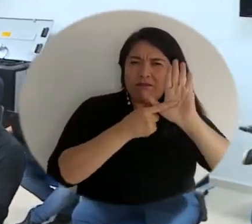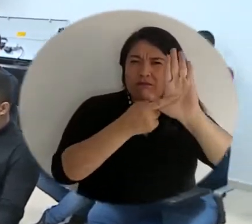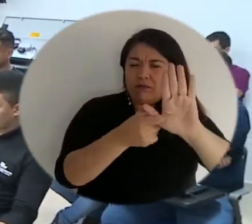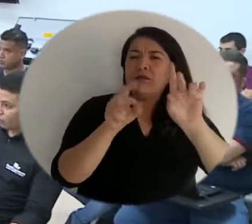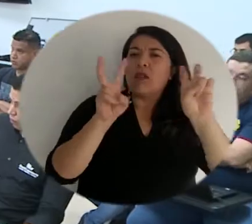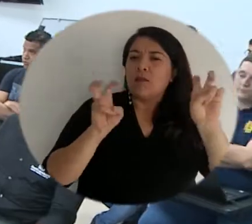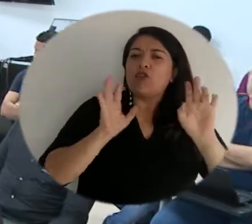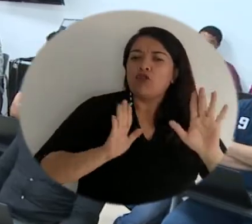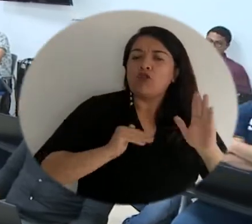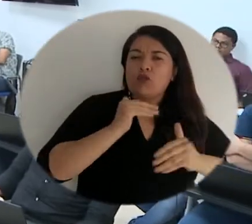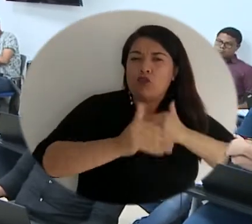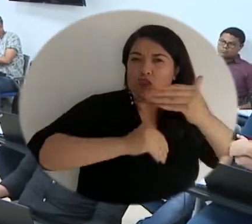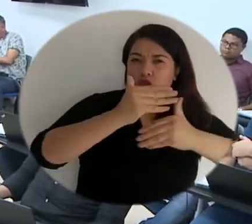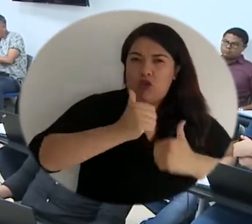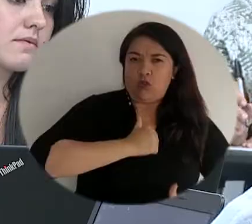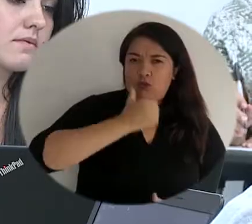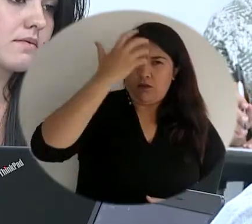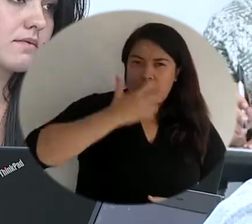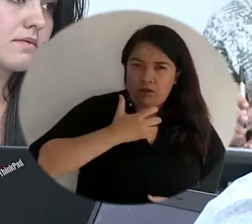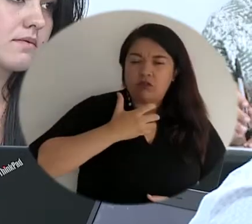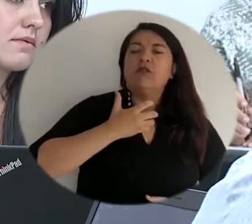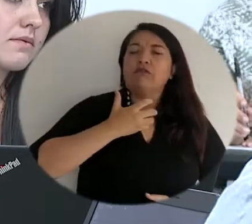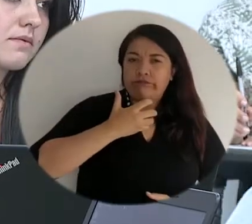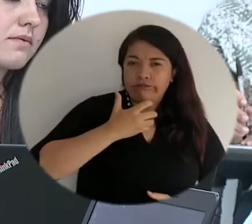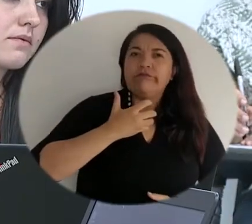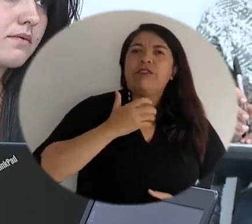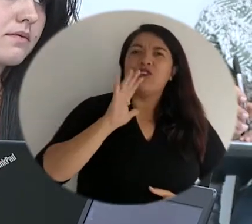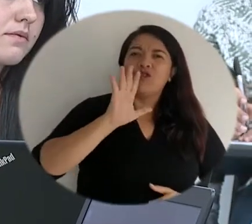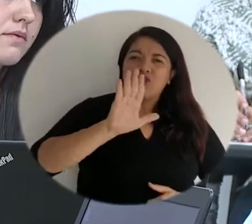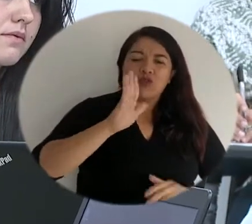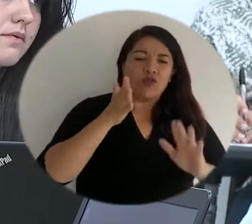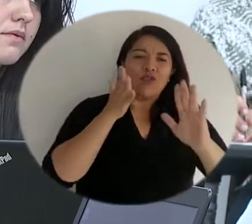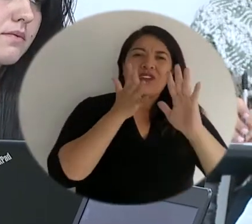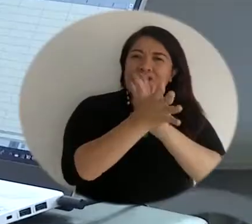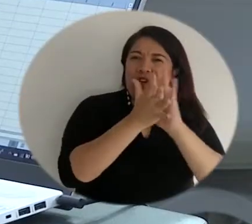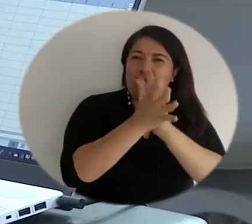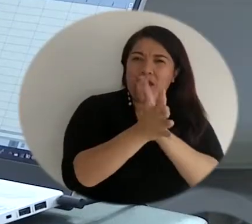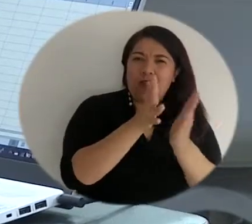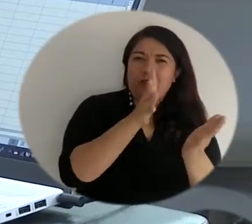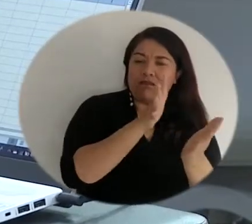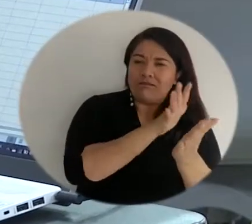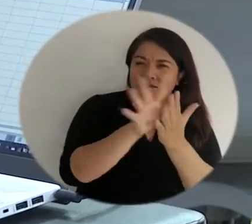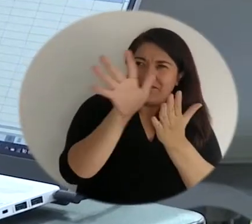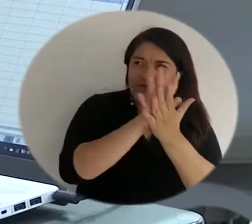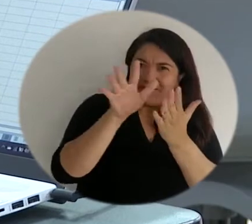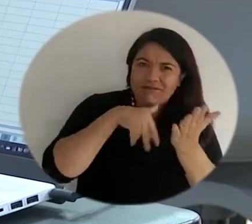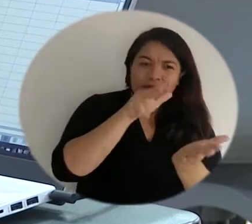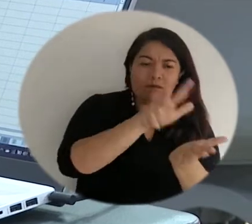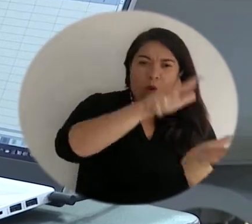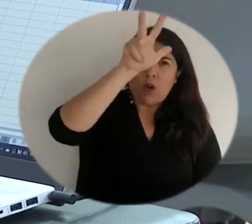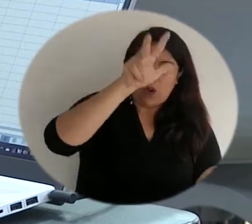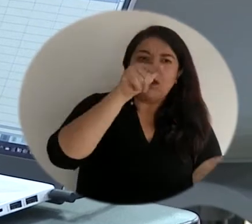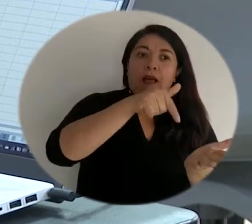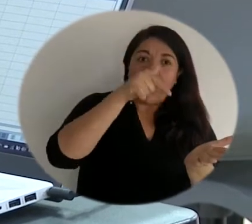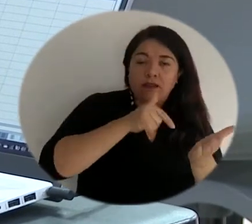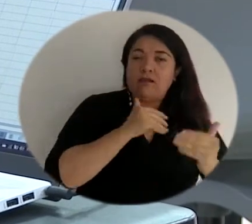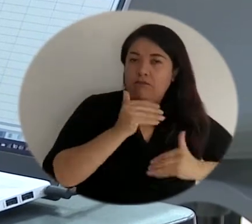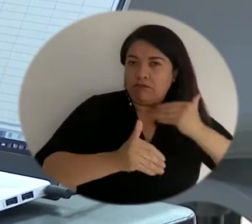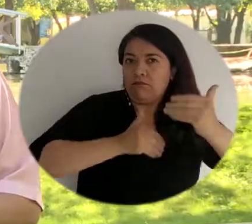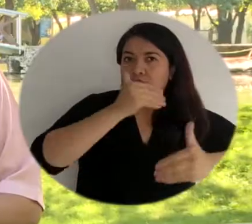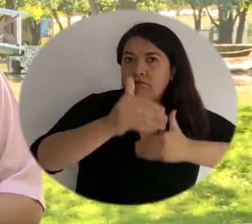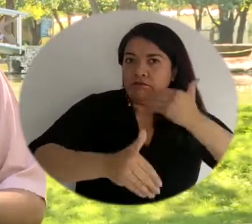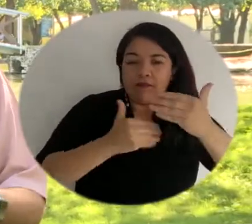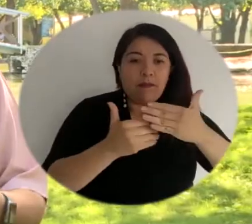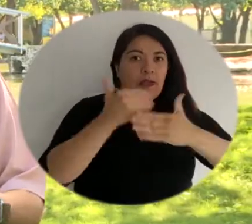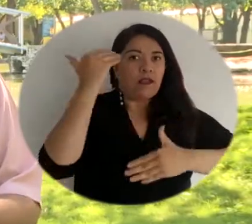desarrollar todo el proceso de autoevaluación y el informe de acreditación del programa. Vamos a desarrollar